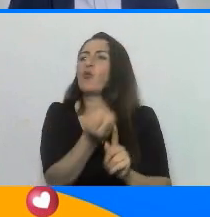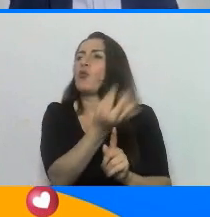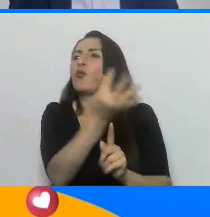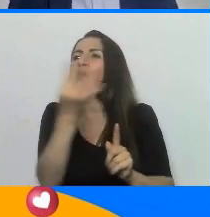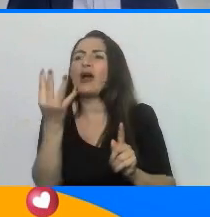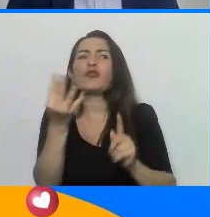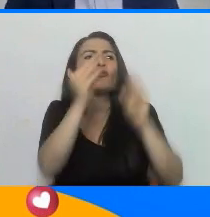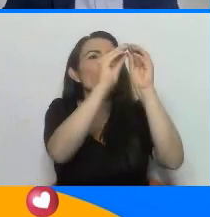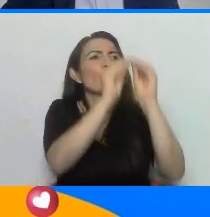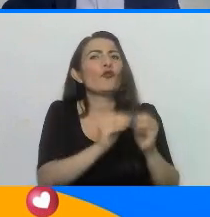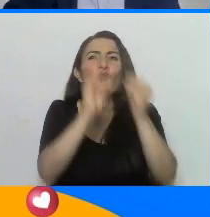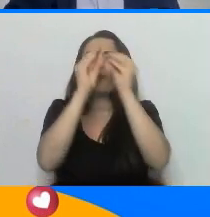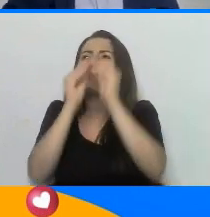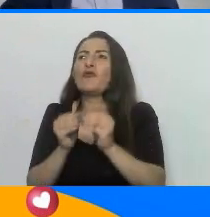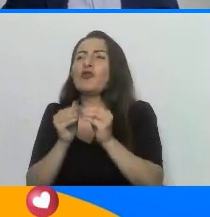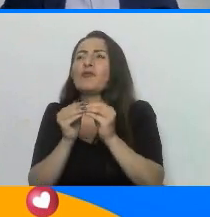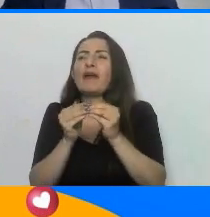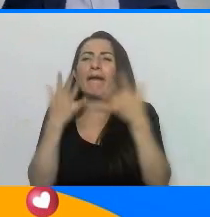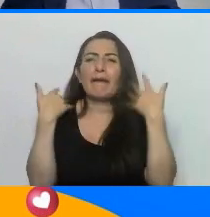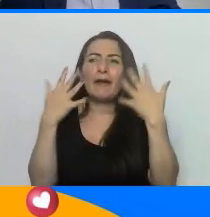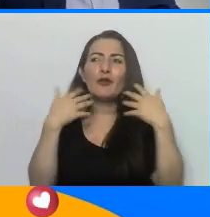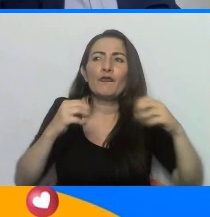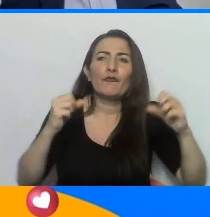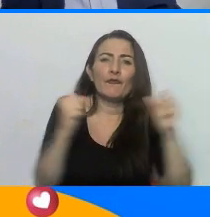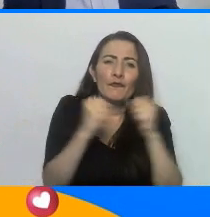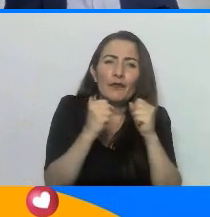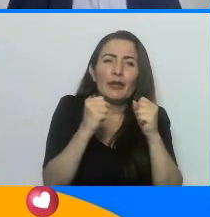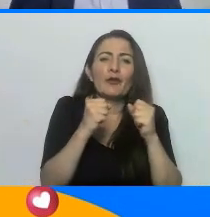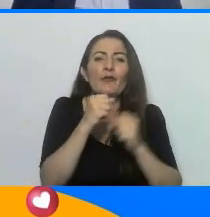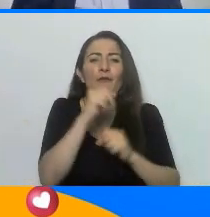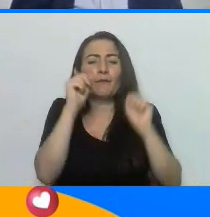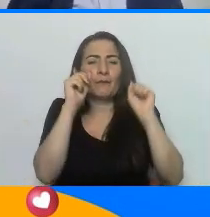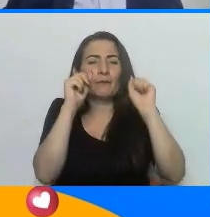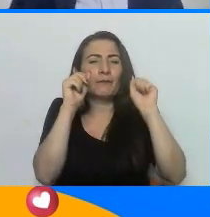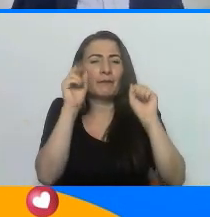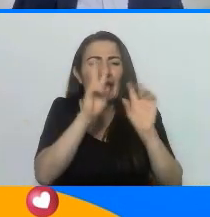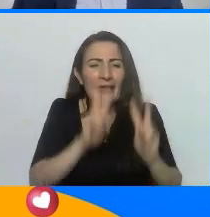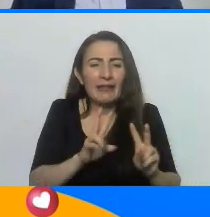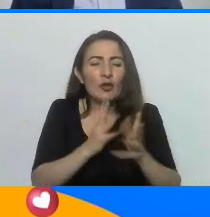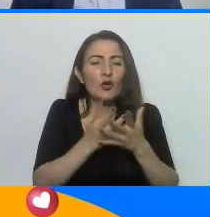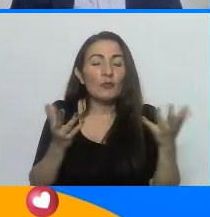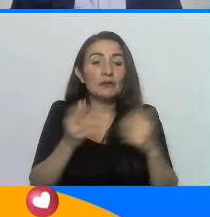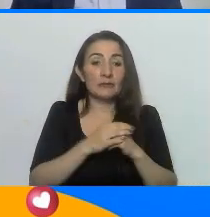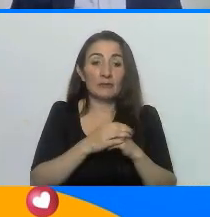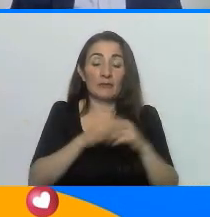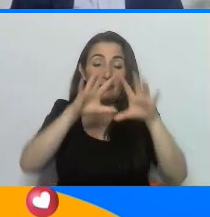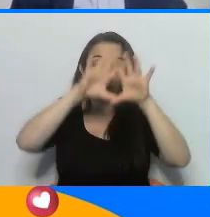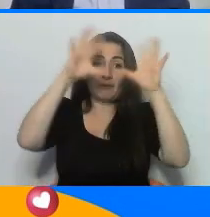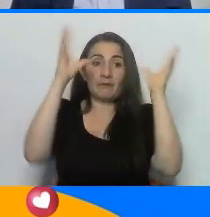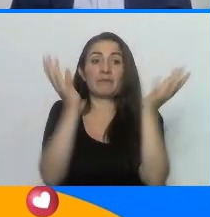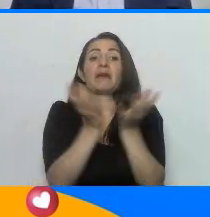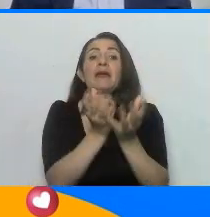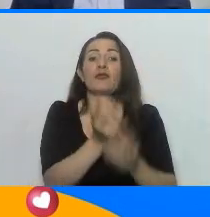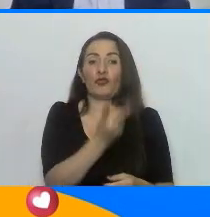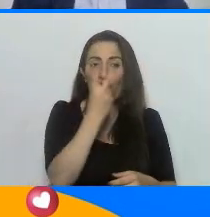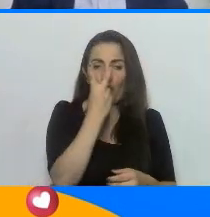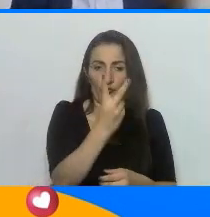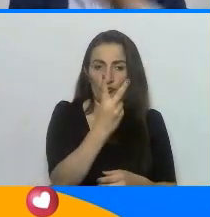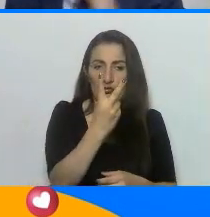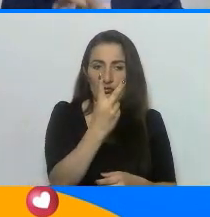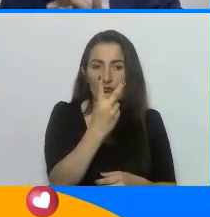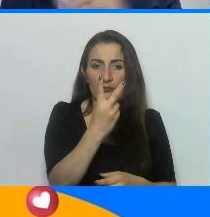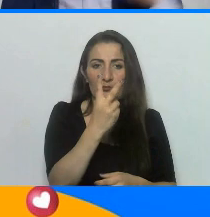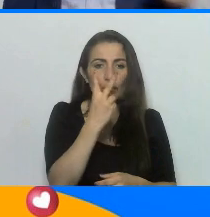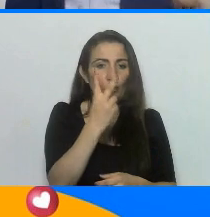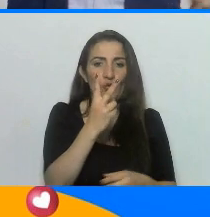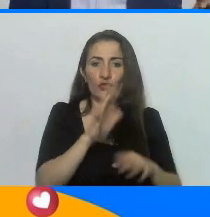o tipos de ecosistemas existen en el mayor ecosistema, o sea, en la Tierra. En nuestro planeta existen dos tipos de ecosistemas, solo